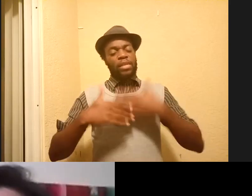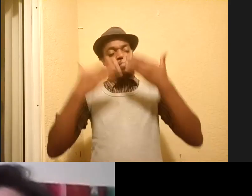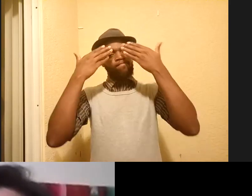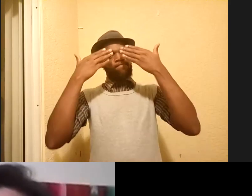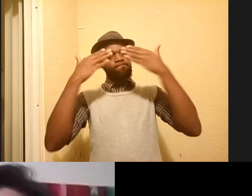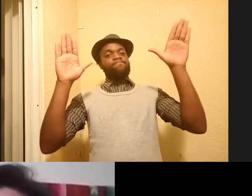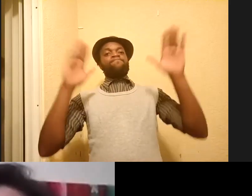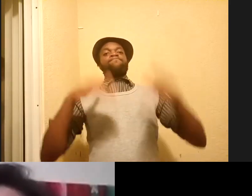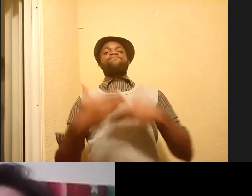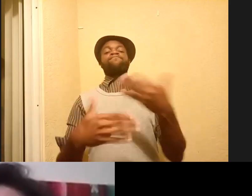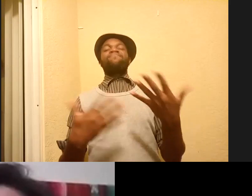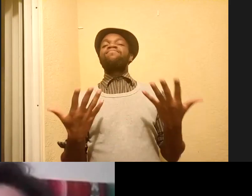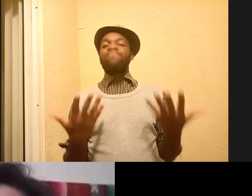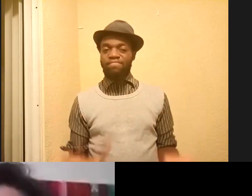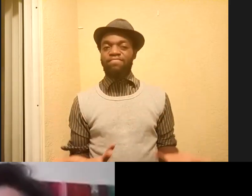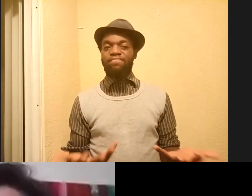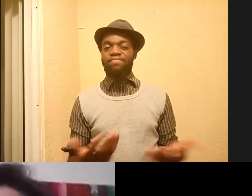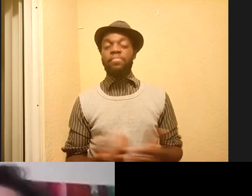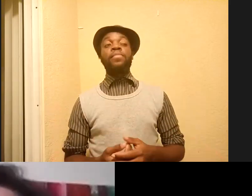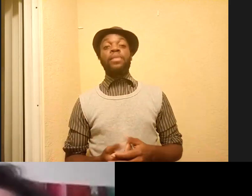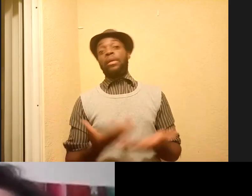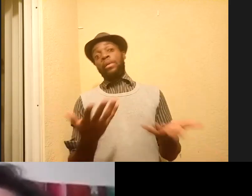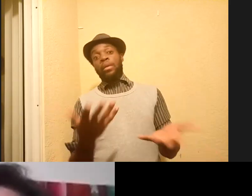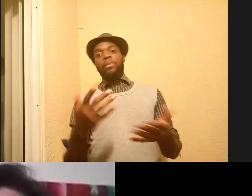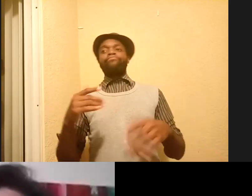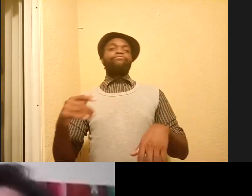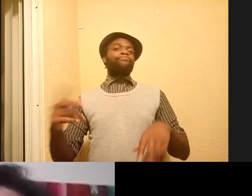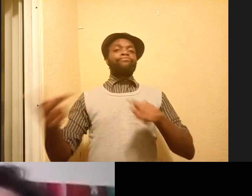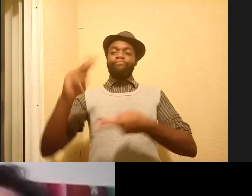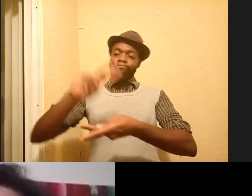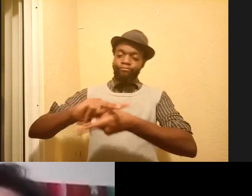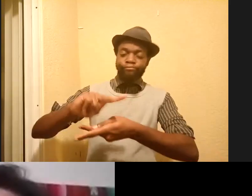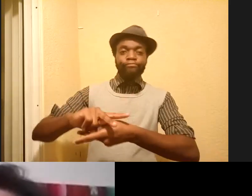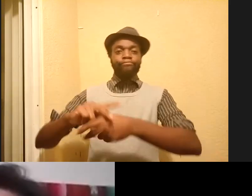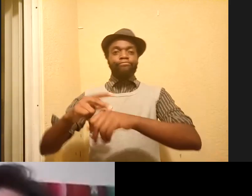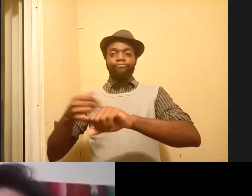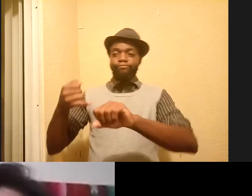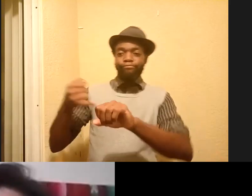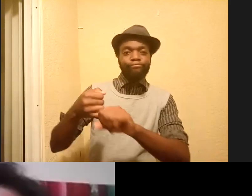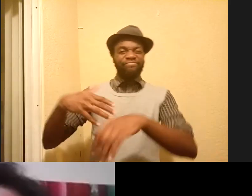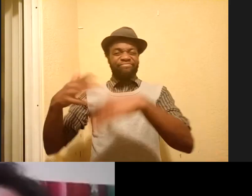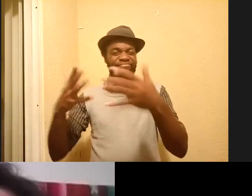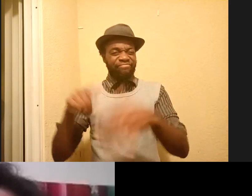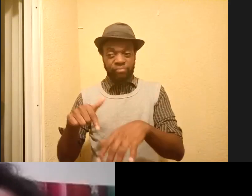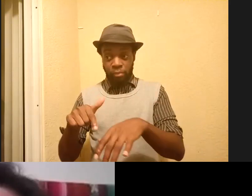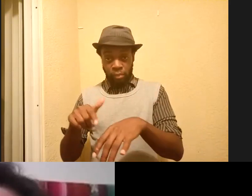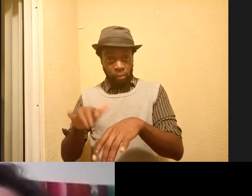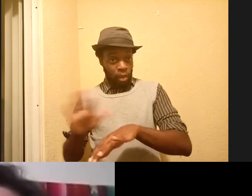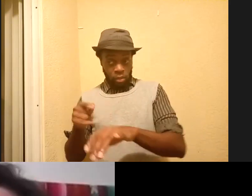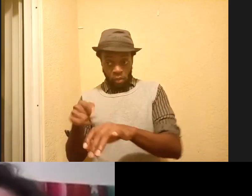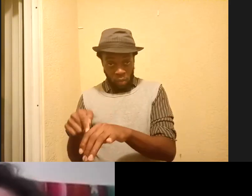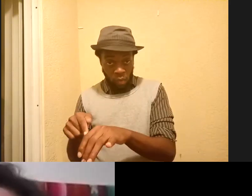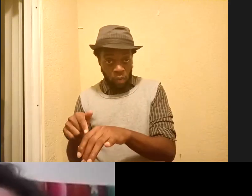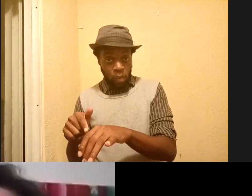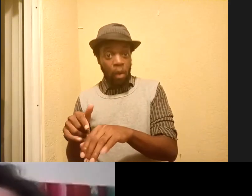cierto, la sexualidad y el acto coital, cuando hablamos como tal, no necesariamente tiene que conducir a